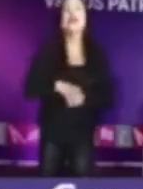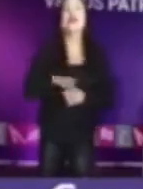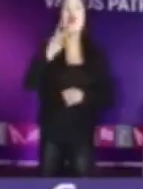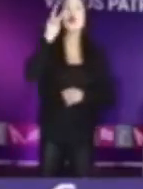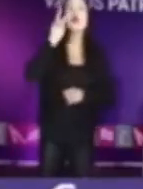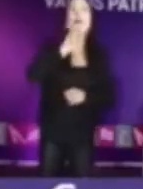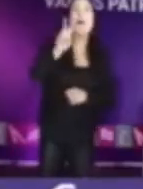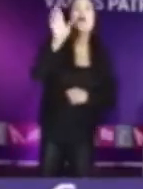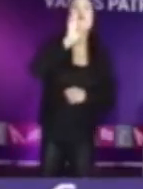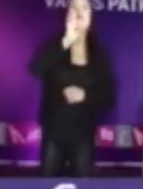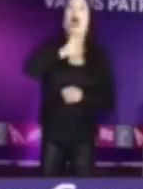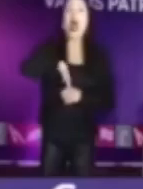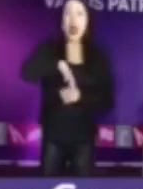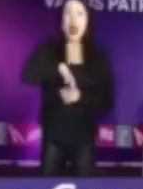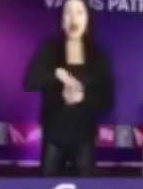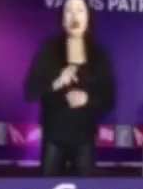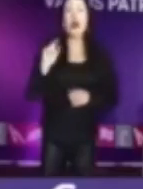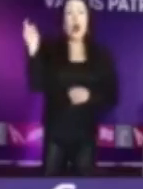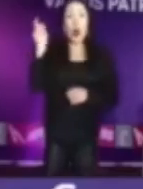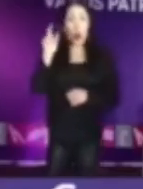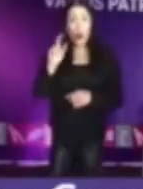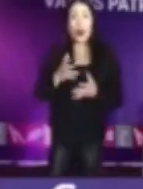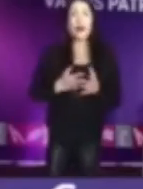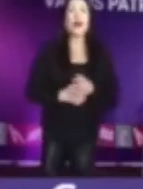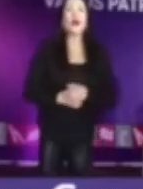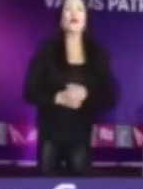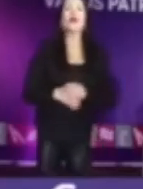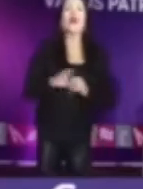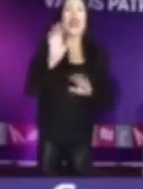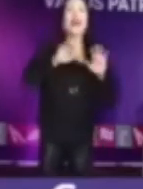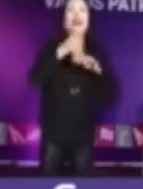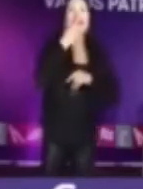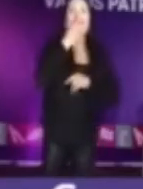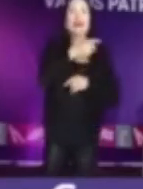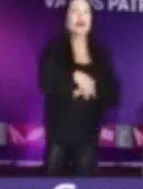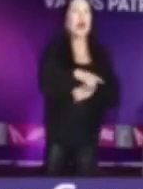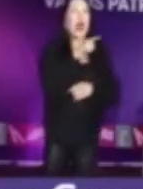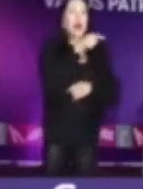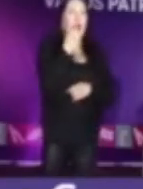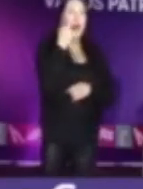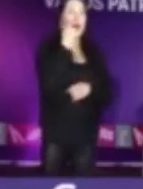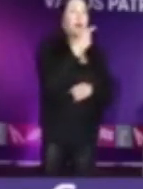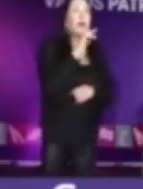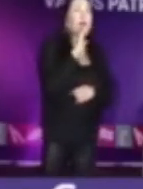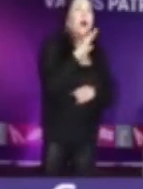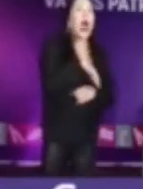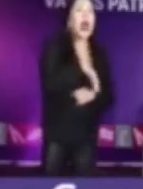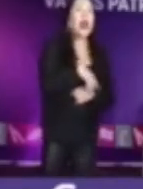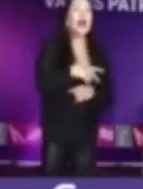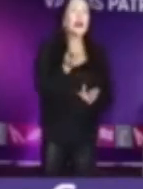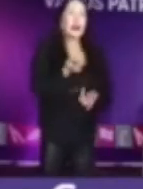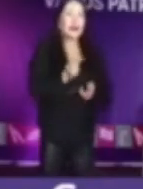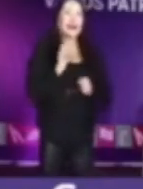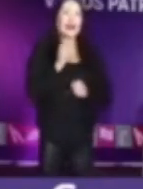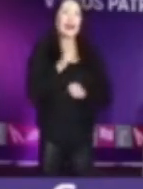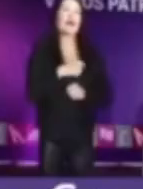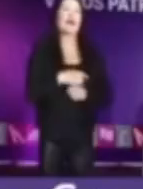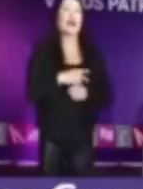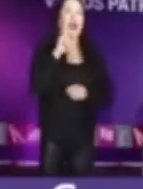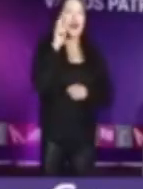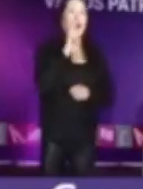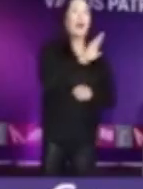visto. Por eso cuando te dicen, ya te echaron mal de ojo, es lo mal visto, te están viendo